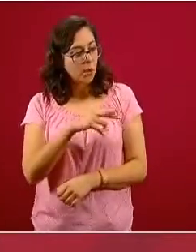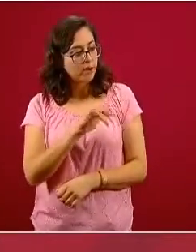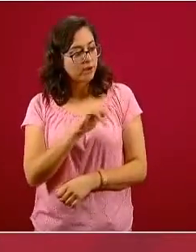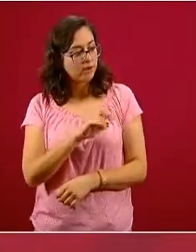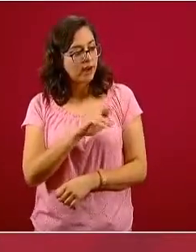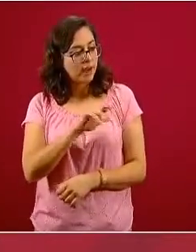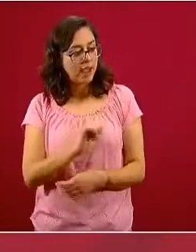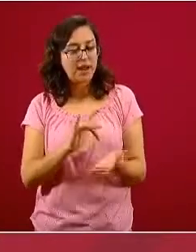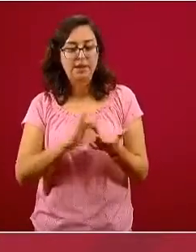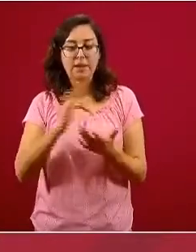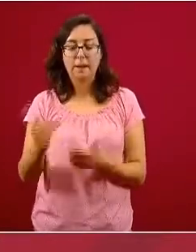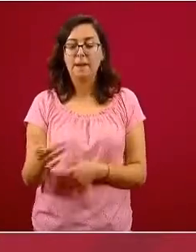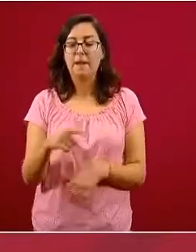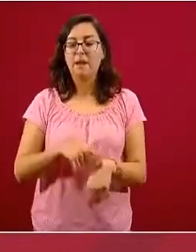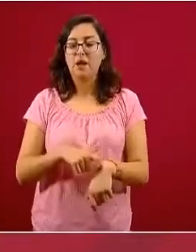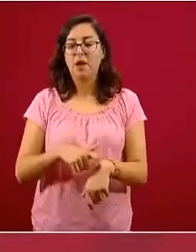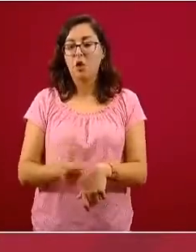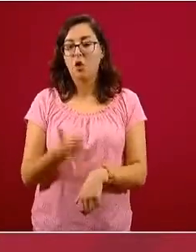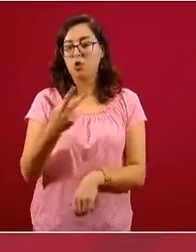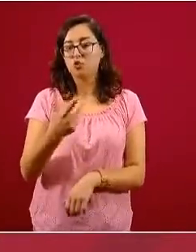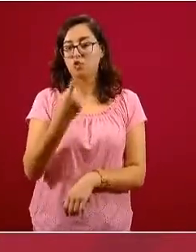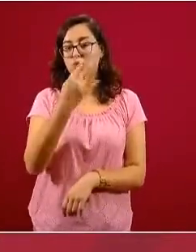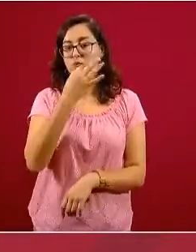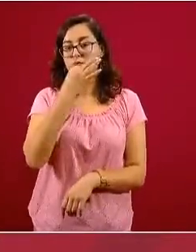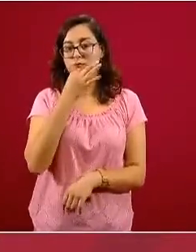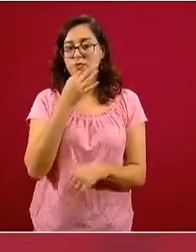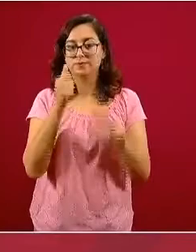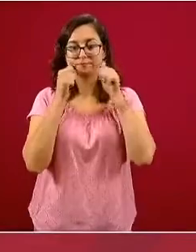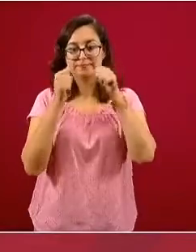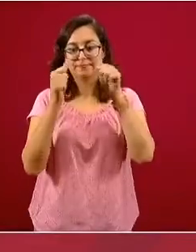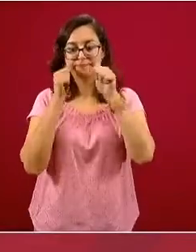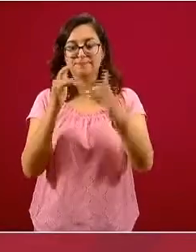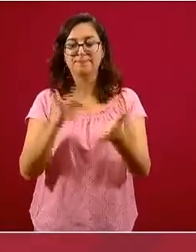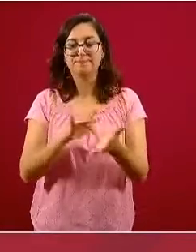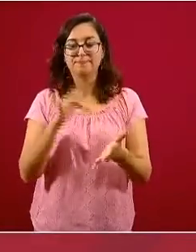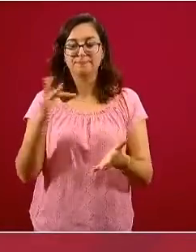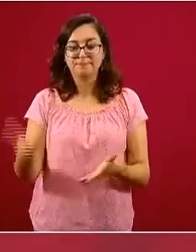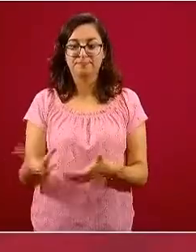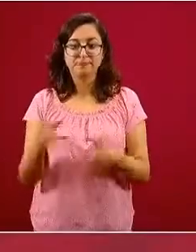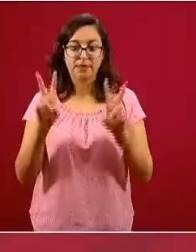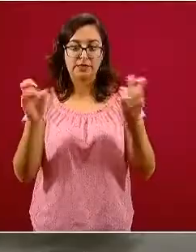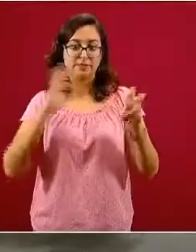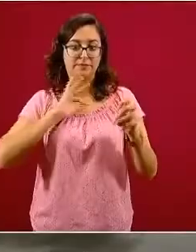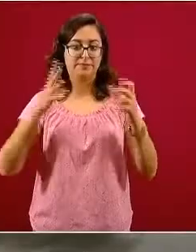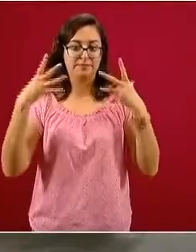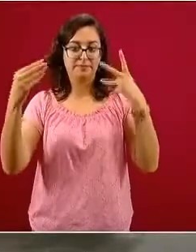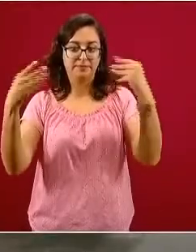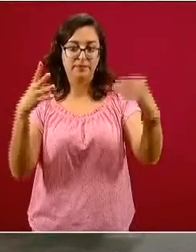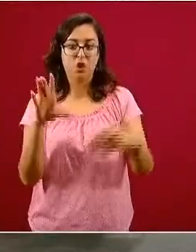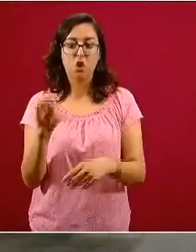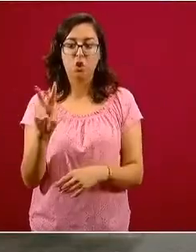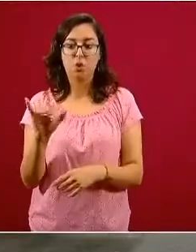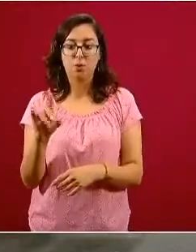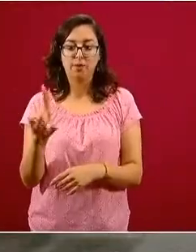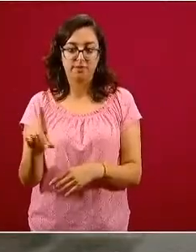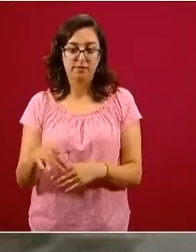gracias. 20 horas, 1 minuto, gracias por escucharnos y estar atentos a la epidemia de COVID.